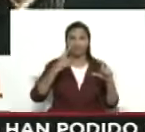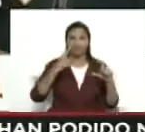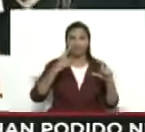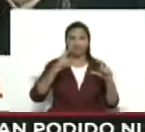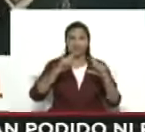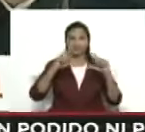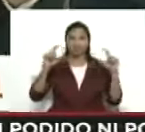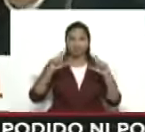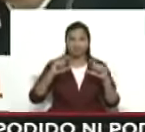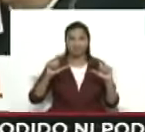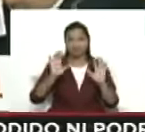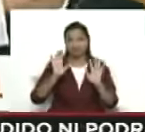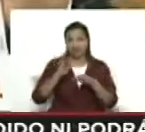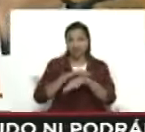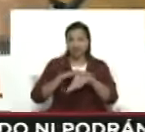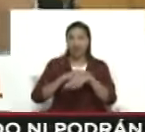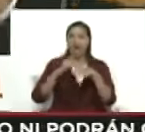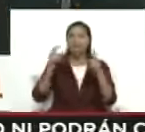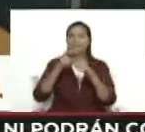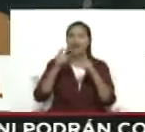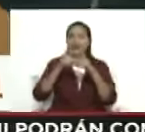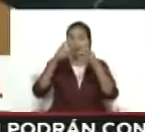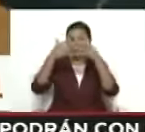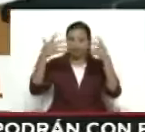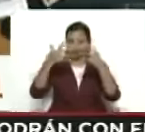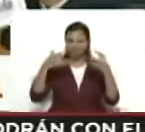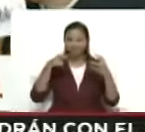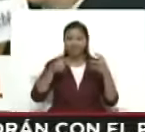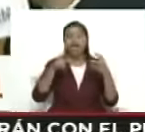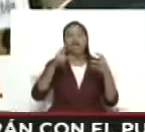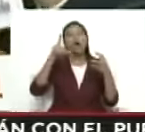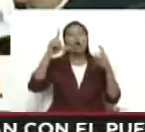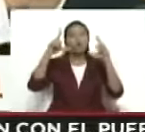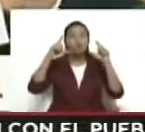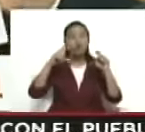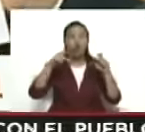no es mi intención, pero bueno, es lo que hay.